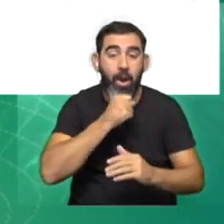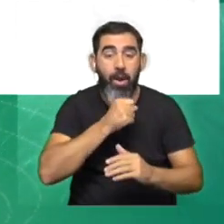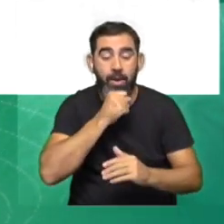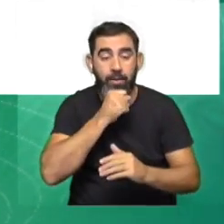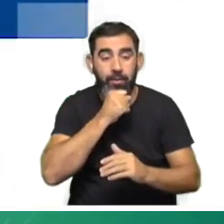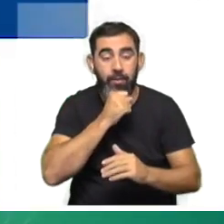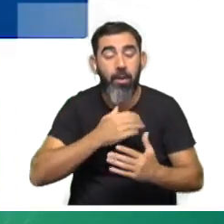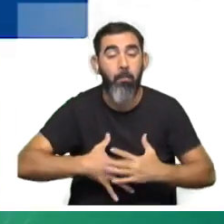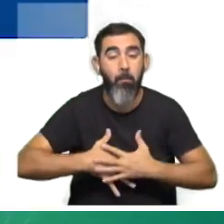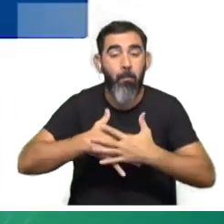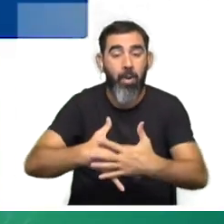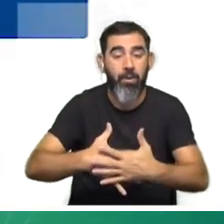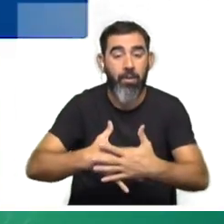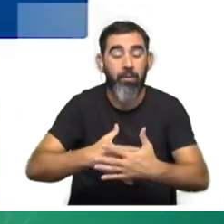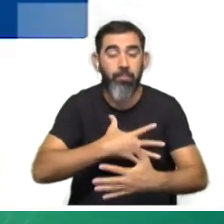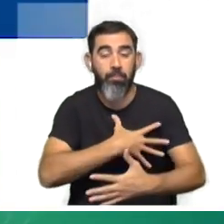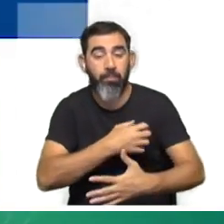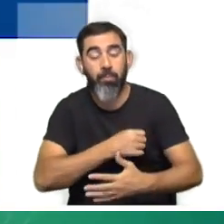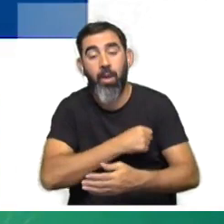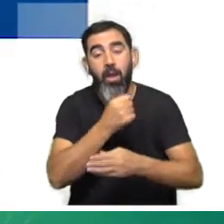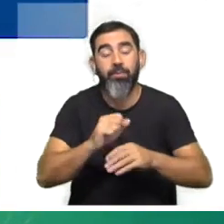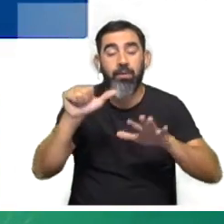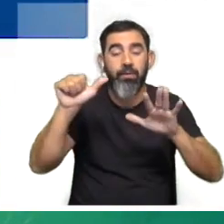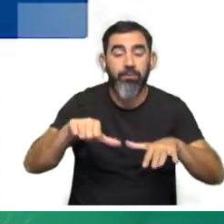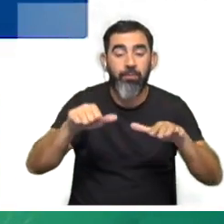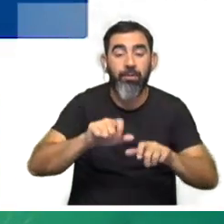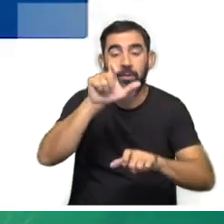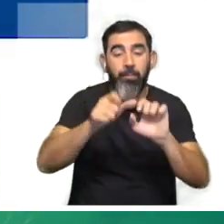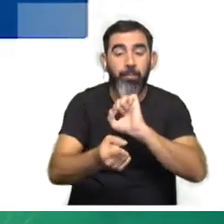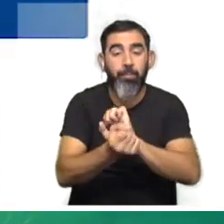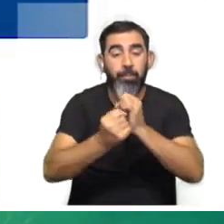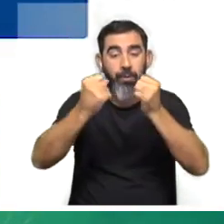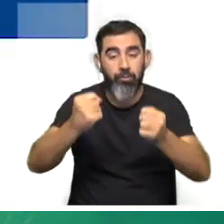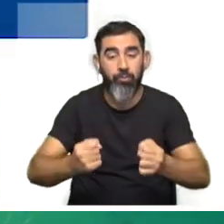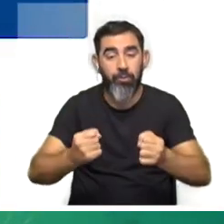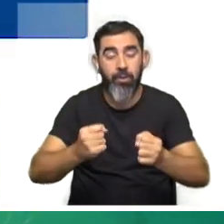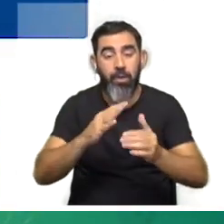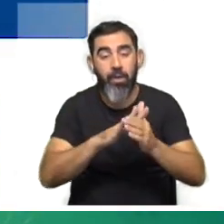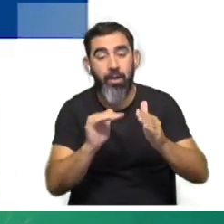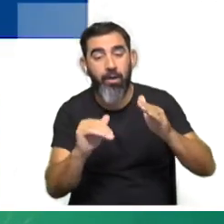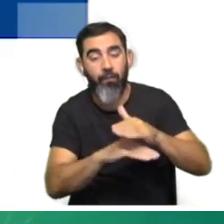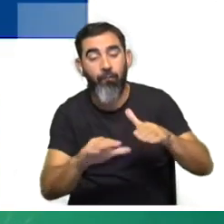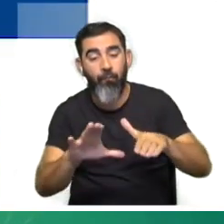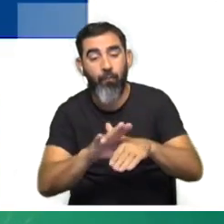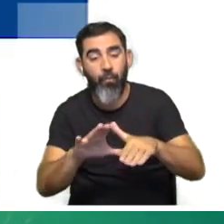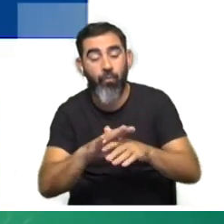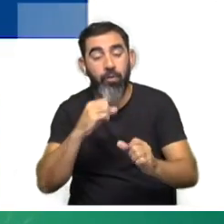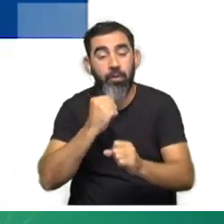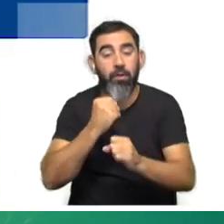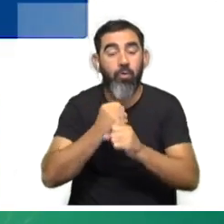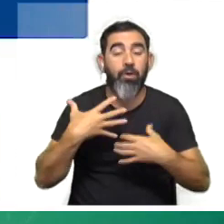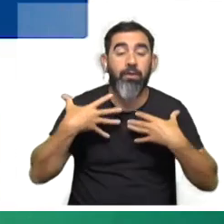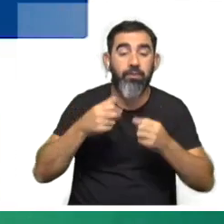tipo, embarazadas y puérperas hasta los 6 meses, personas privadas de libertad, refugios del MIDES, trabajadores de la